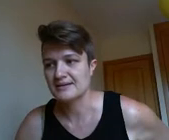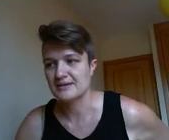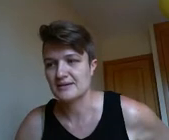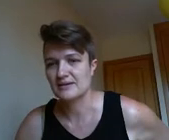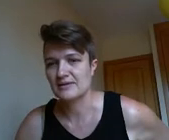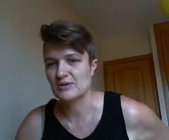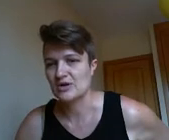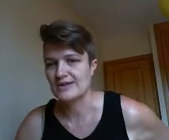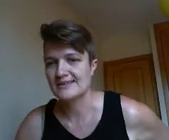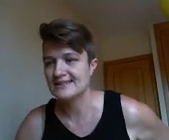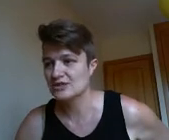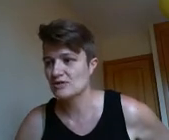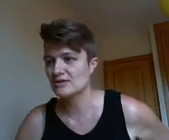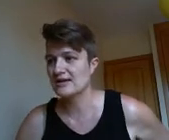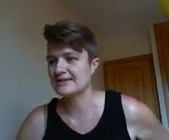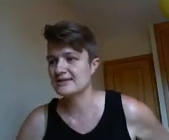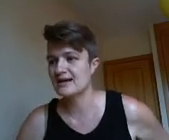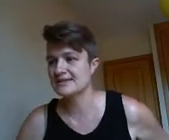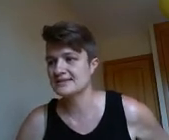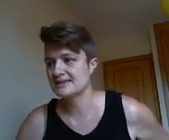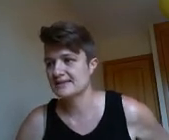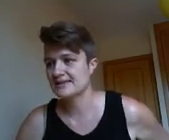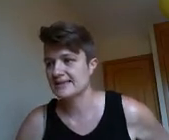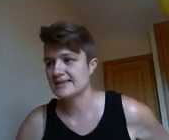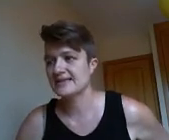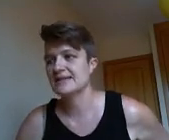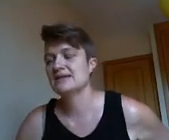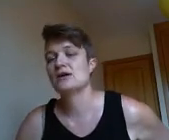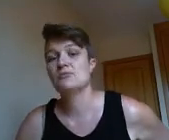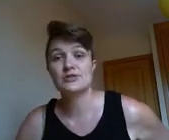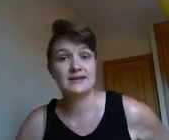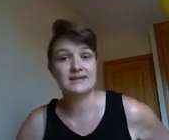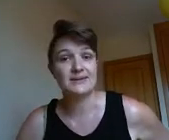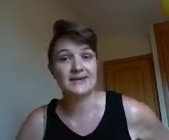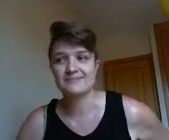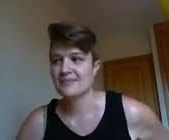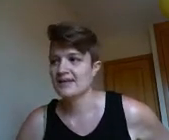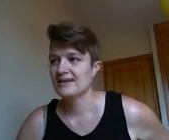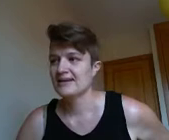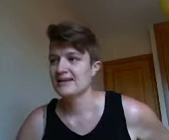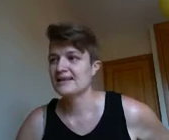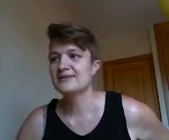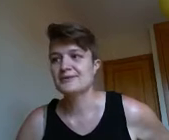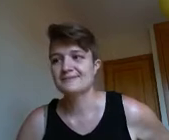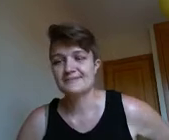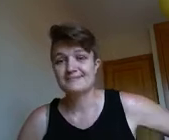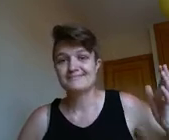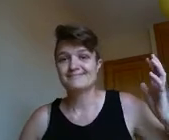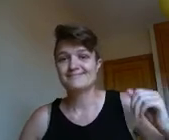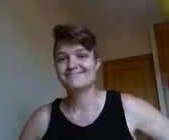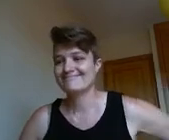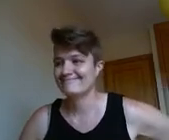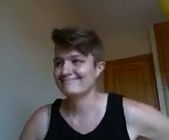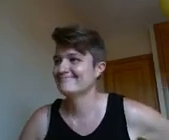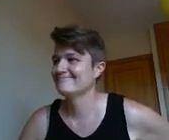condiciones. Cuando lo hayáis hecho, activáis y pulsáis en terminar. ¡Listo!